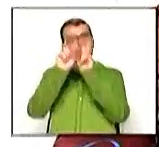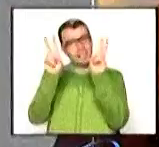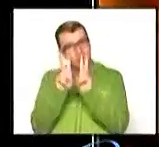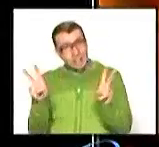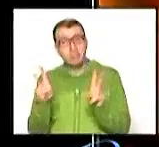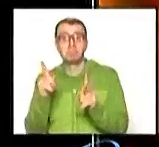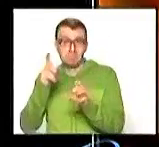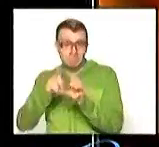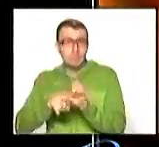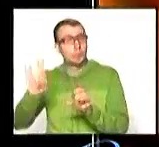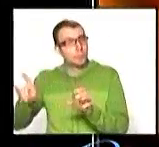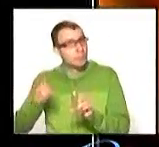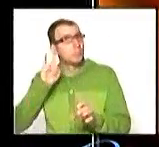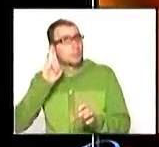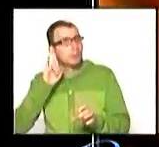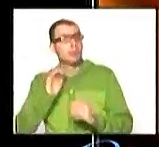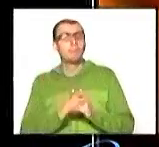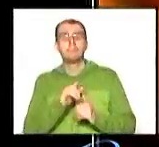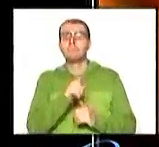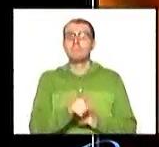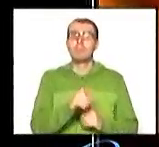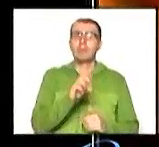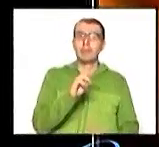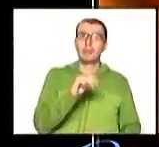en internet, en la emisora